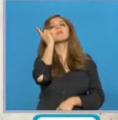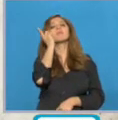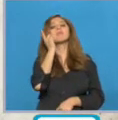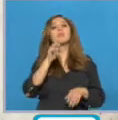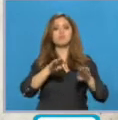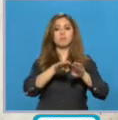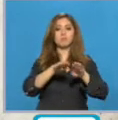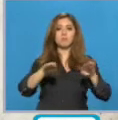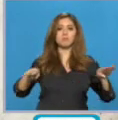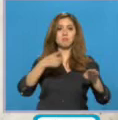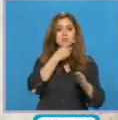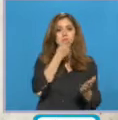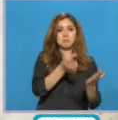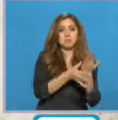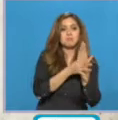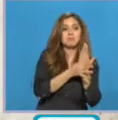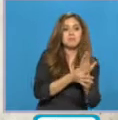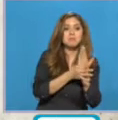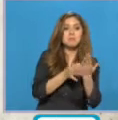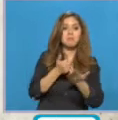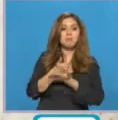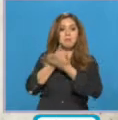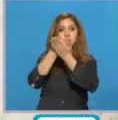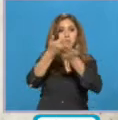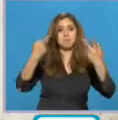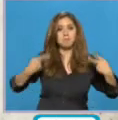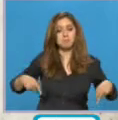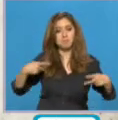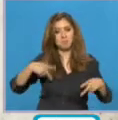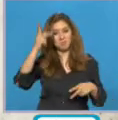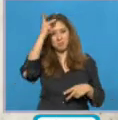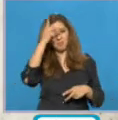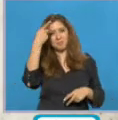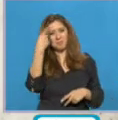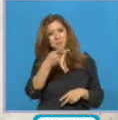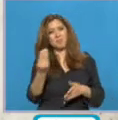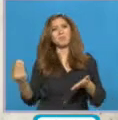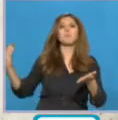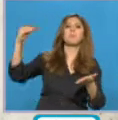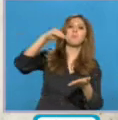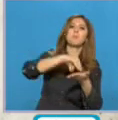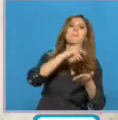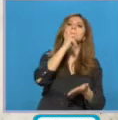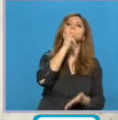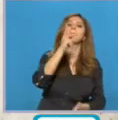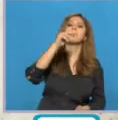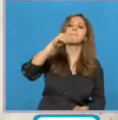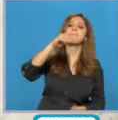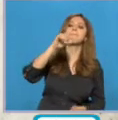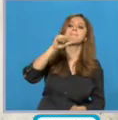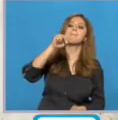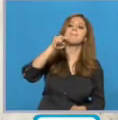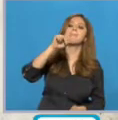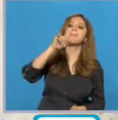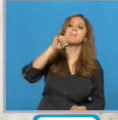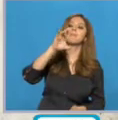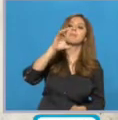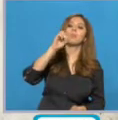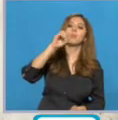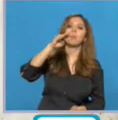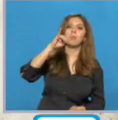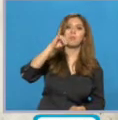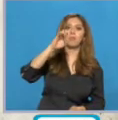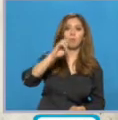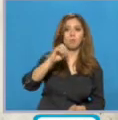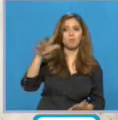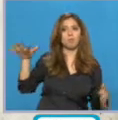supone que ayudaban a Claro. las personas. Y ¿no? de entrada ya ponerle, por ejemplo, manicomio, ya estás discriminando. Ya hoy por hoy Vaya, no se hoy no llaman es propio